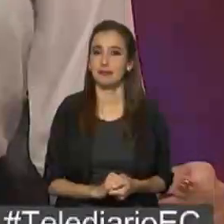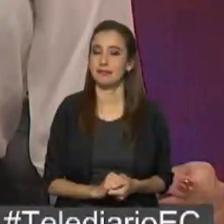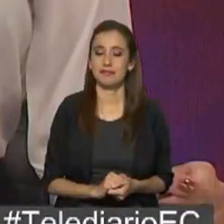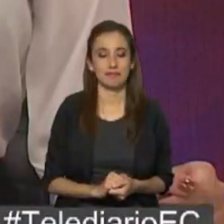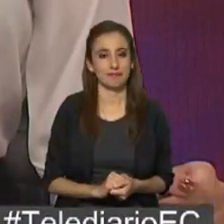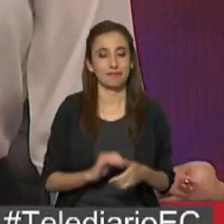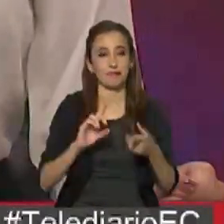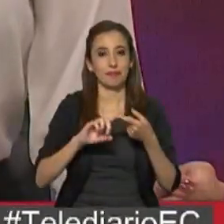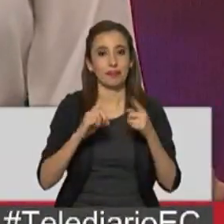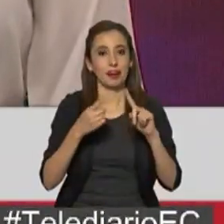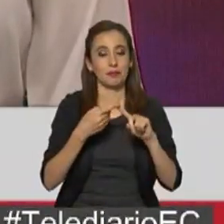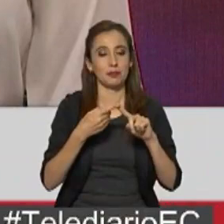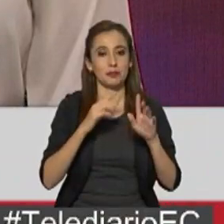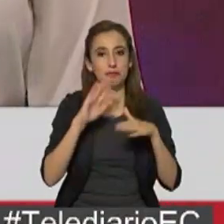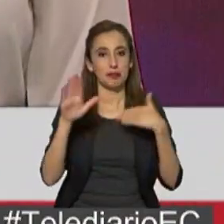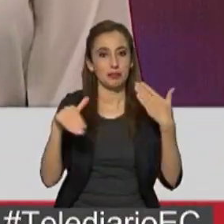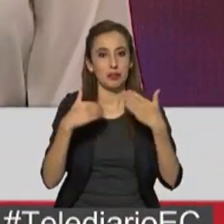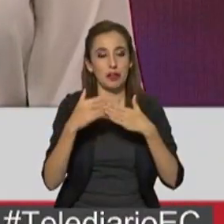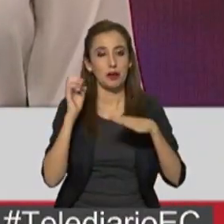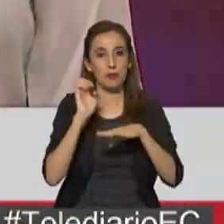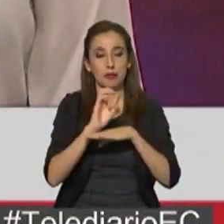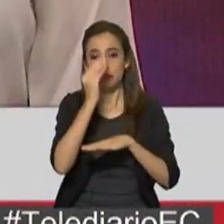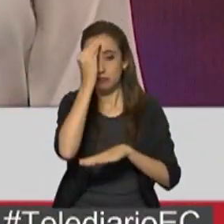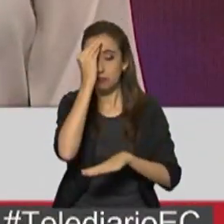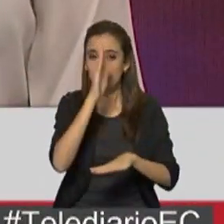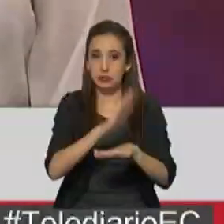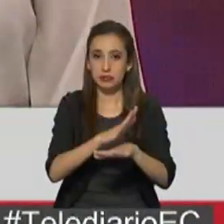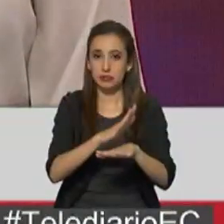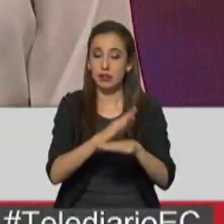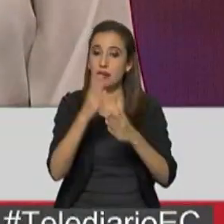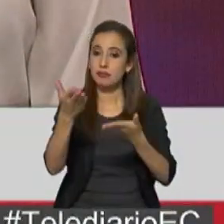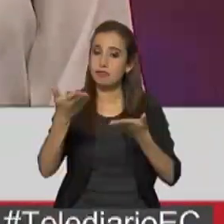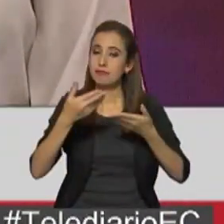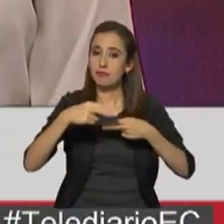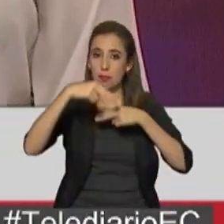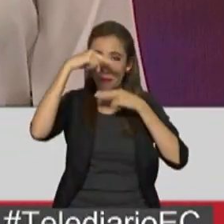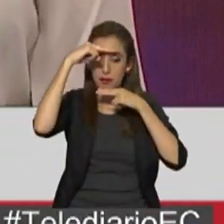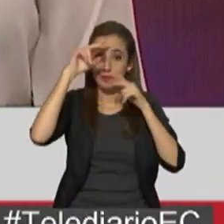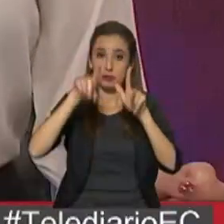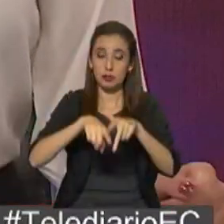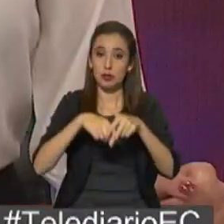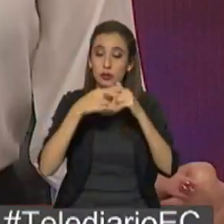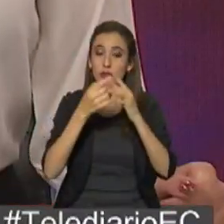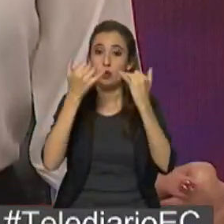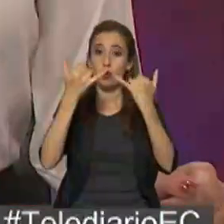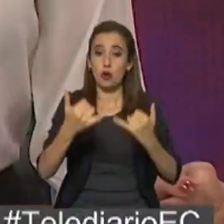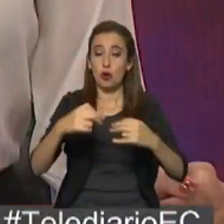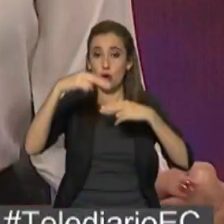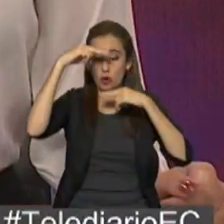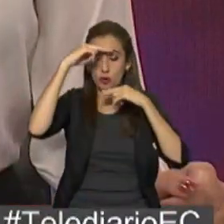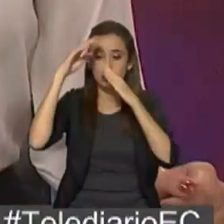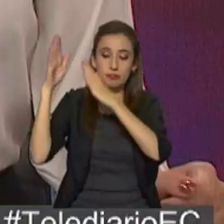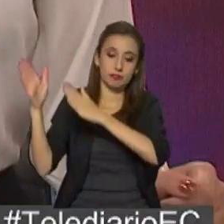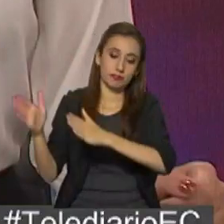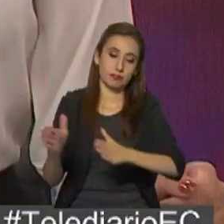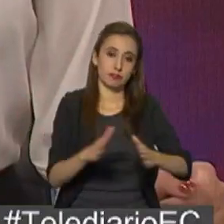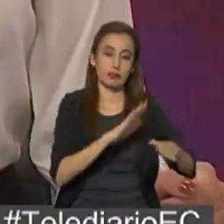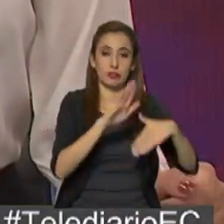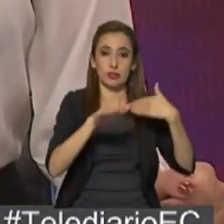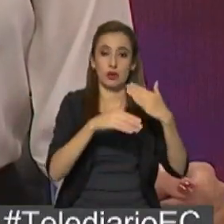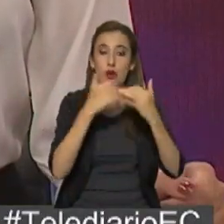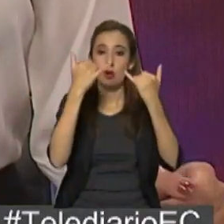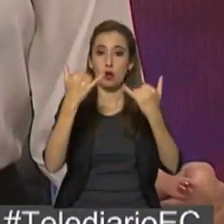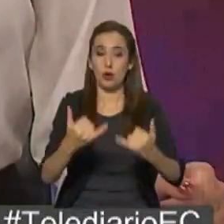amigas y amigos de todo el país muy buenas tardes bienvenidos a telediario de inmediato una actualización de lo que sucede en nuestro país a propósito